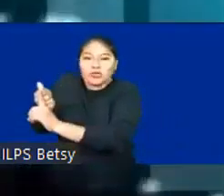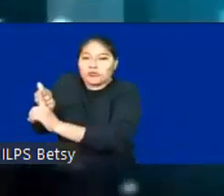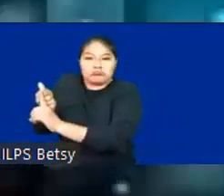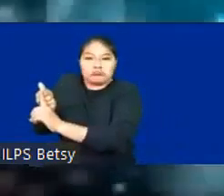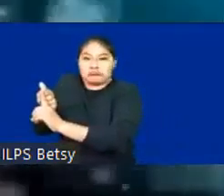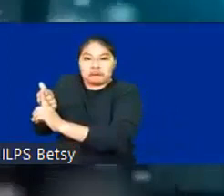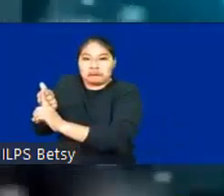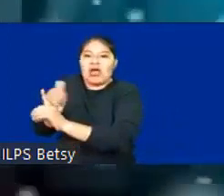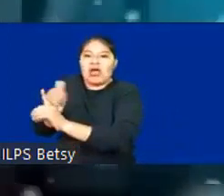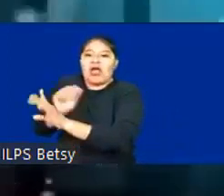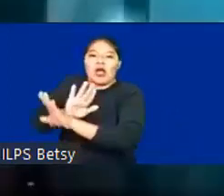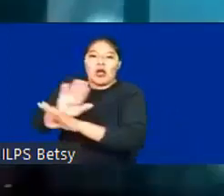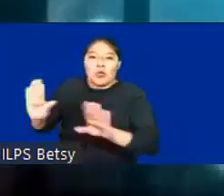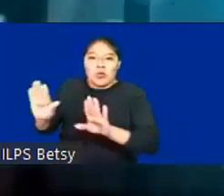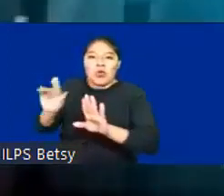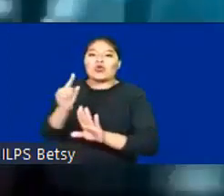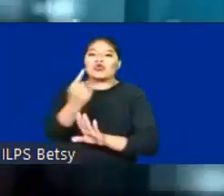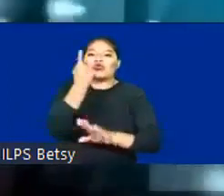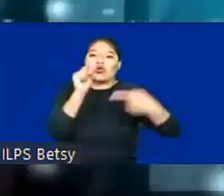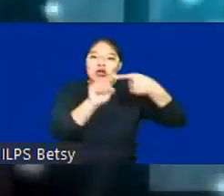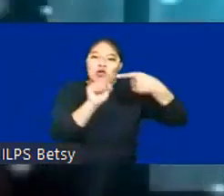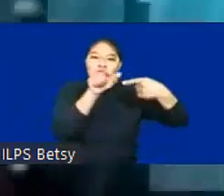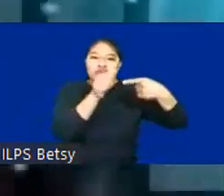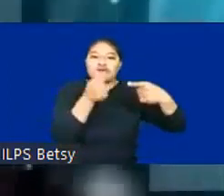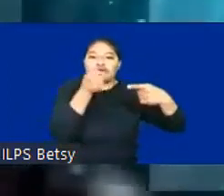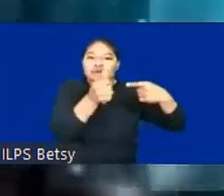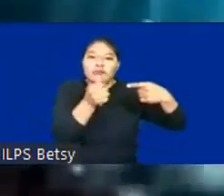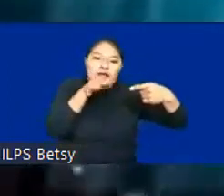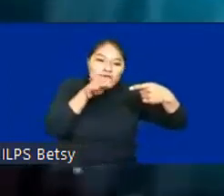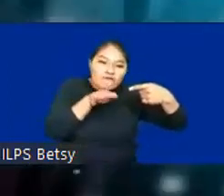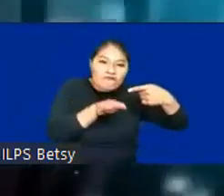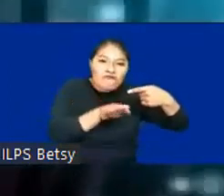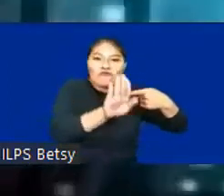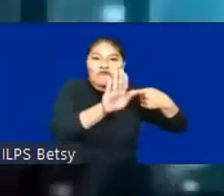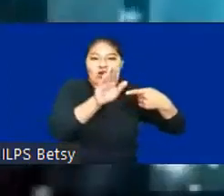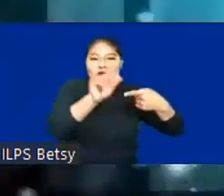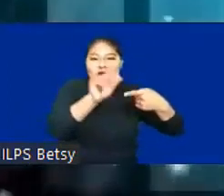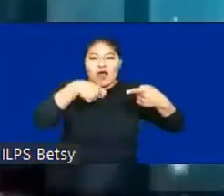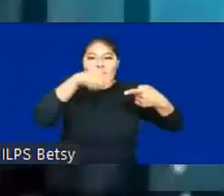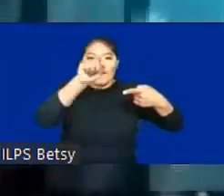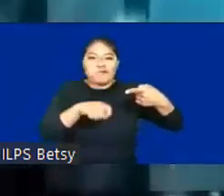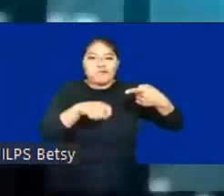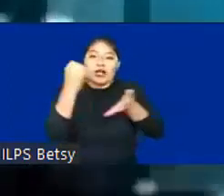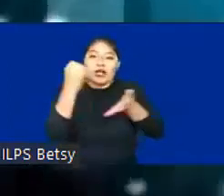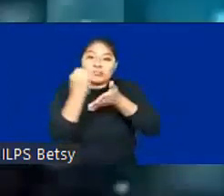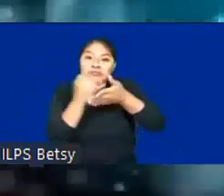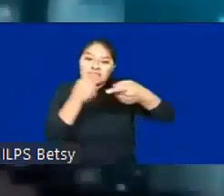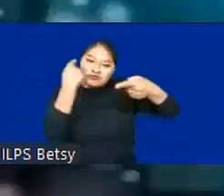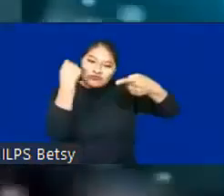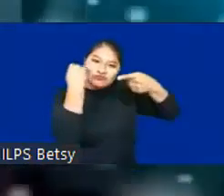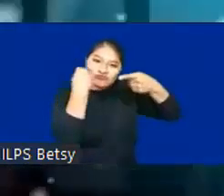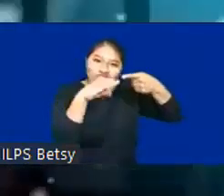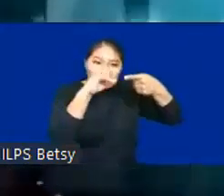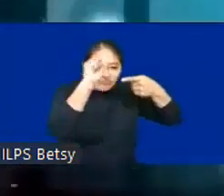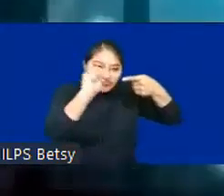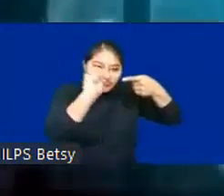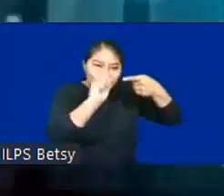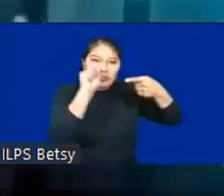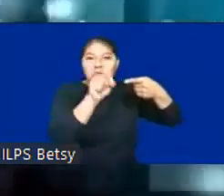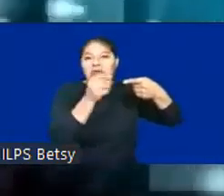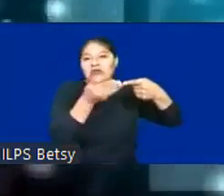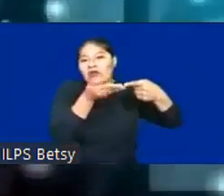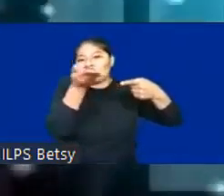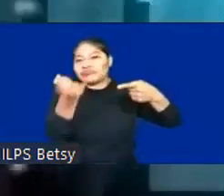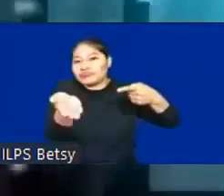lo va a firmar con un certificado digital de agente automatizado, se le denomina. Entonces el software de